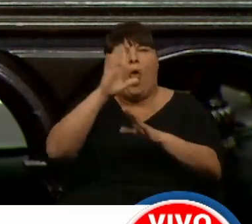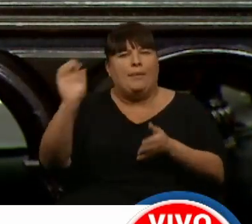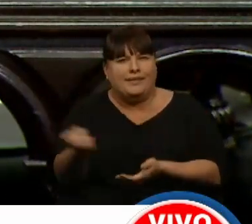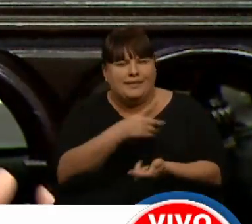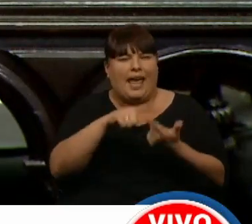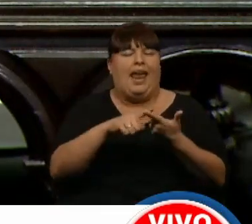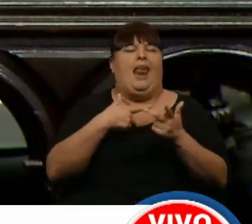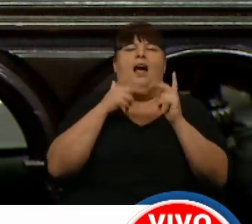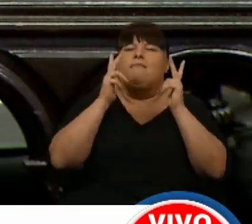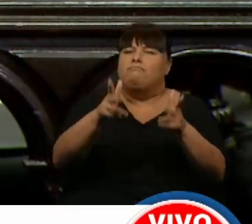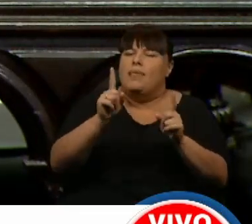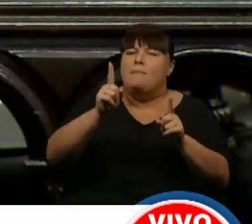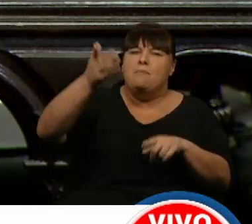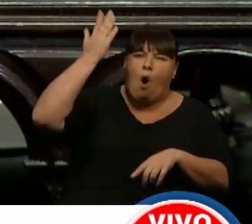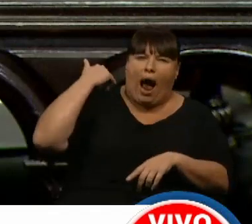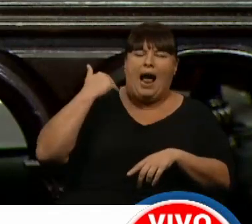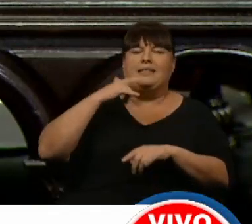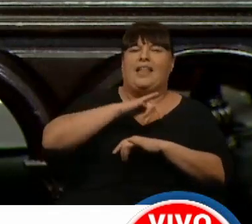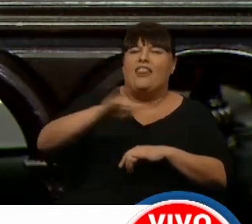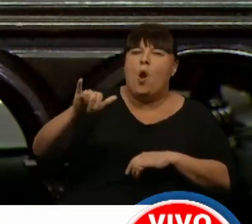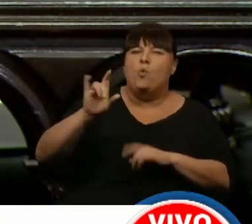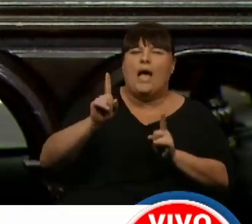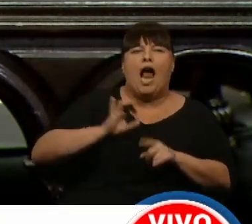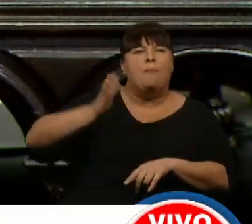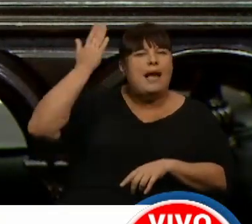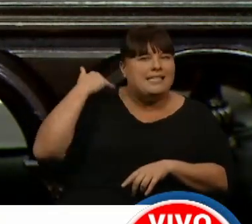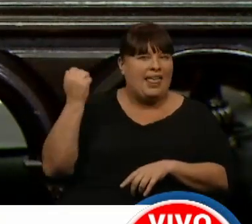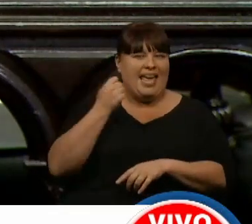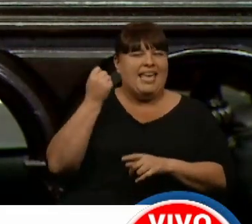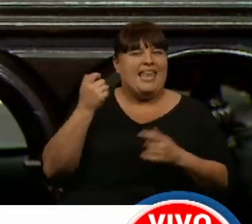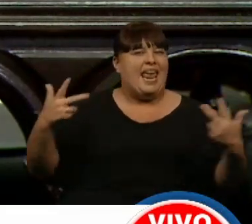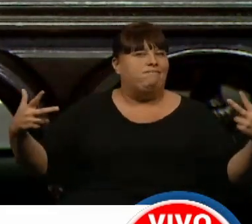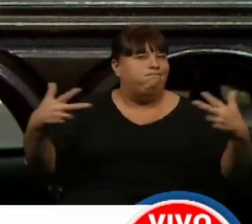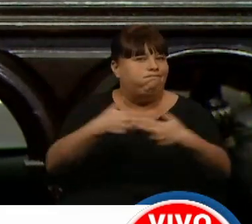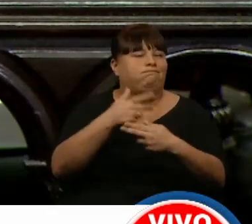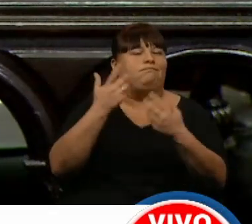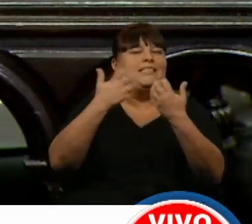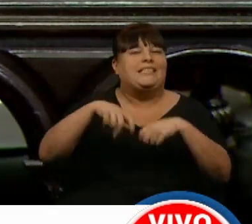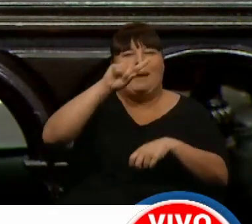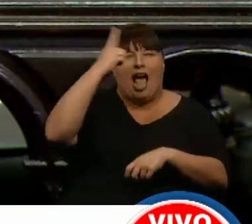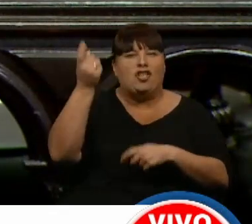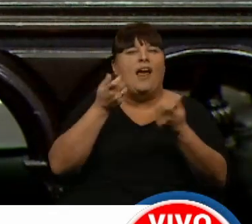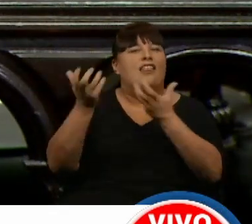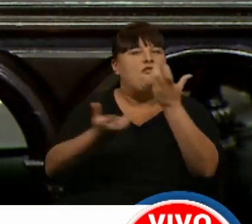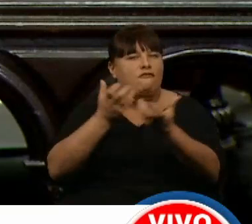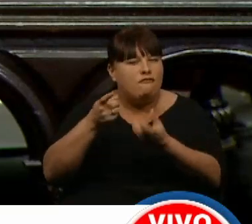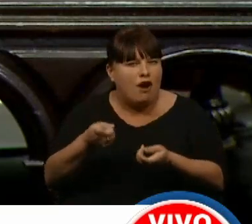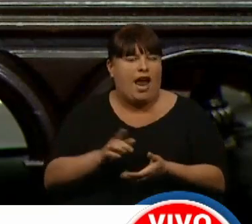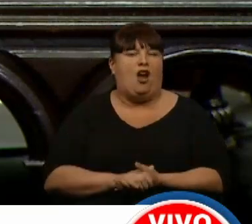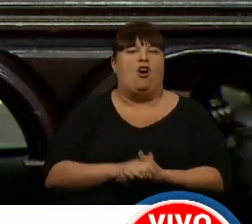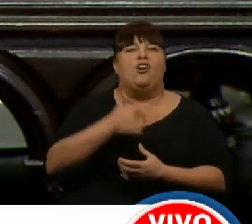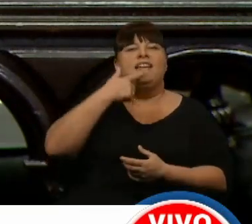uso, lo dijimos en su momento cuando denunciábamos el año pasado el intento de recorte al Sistema Nacional de Manejo del Fuego,